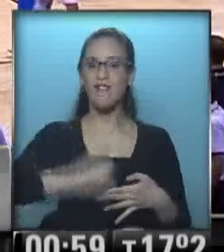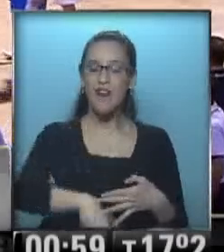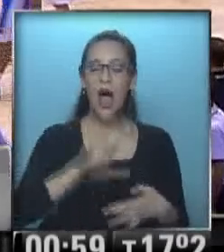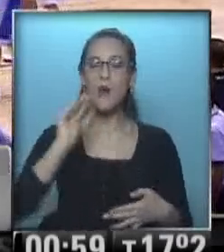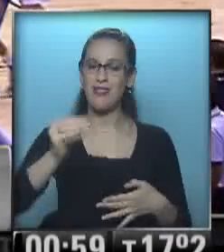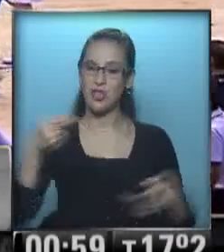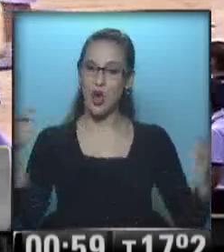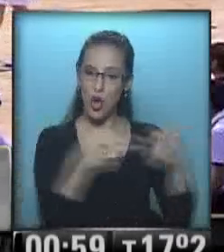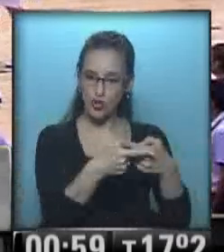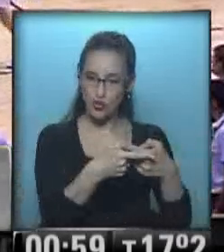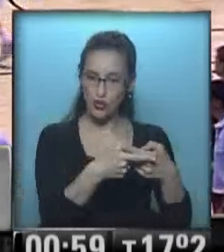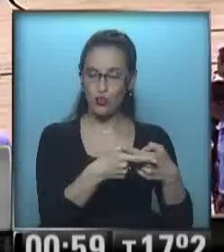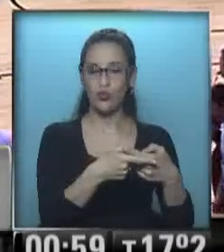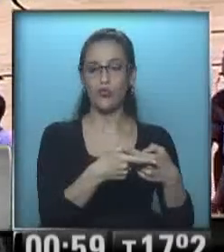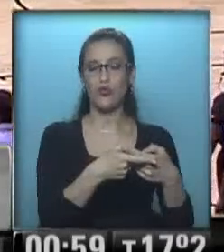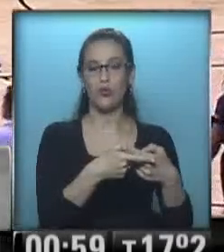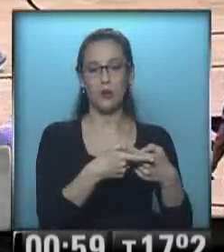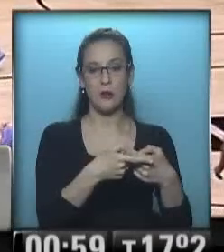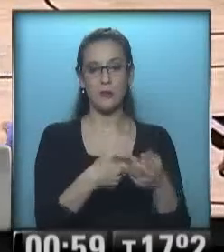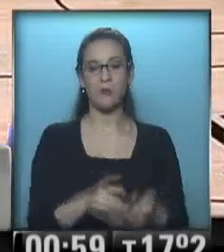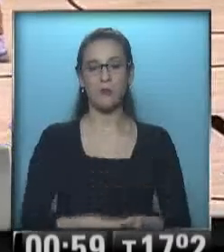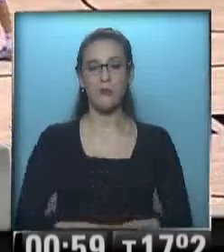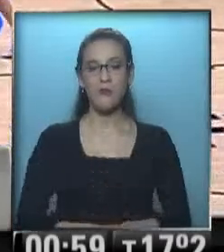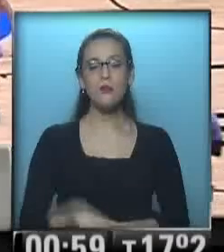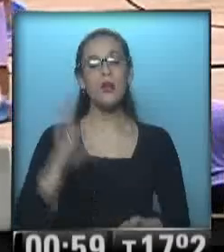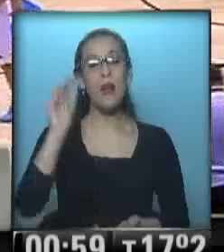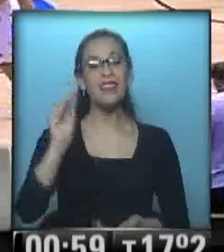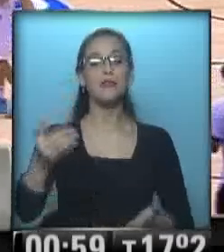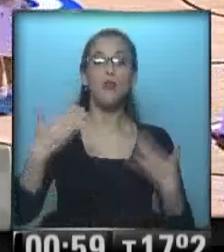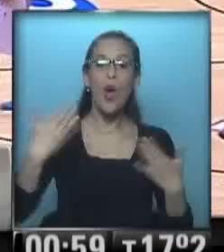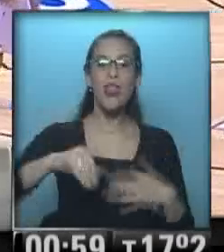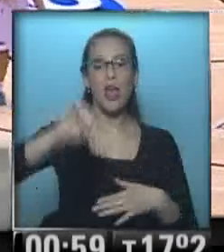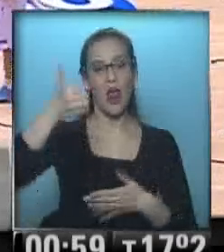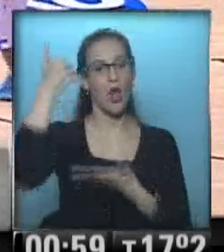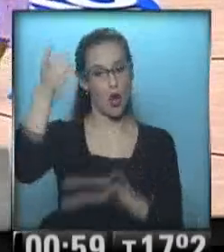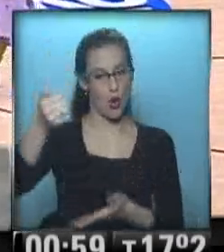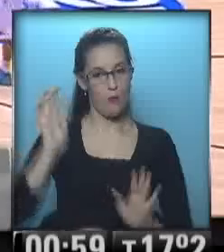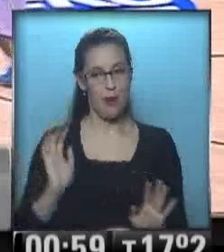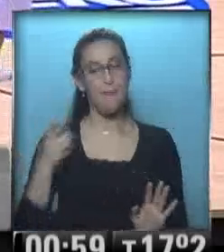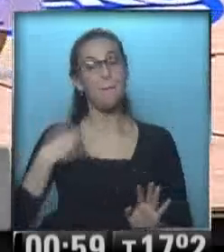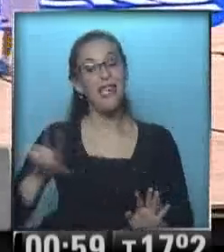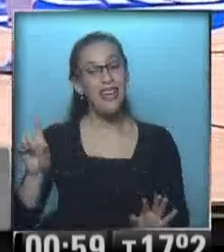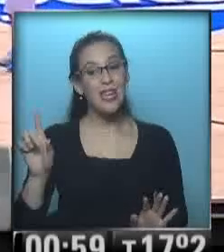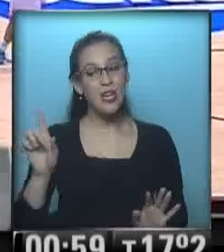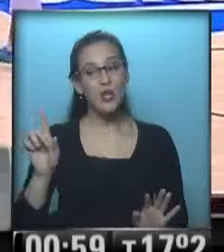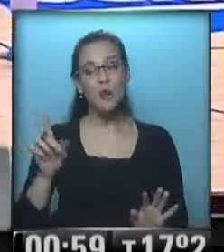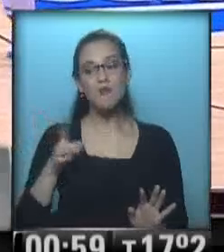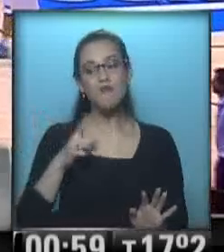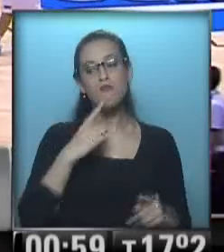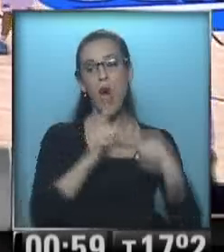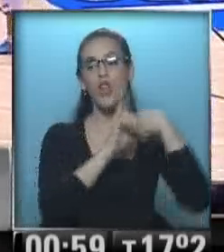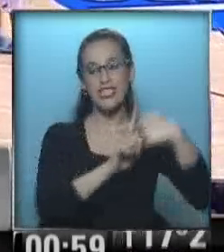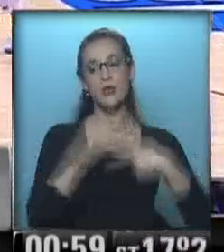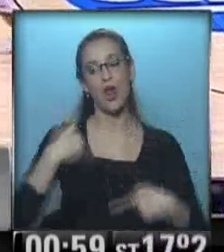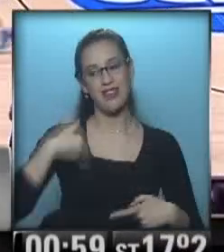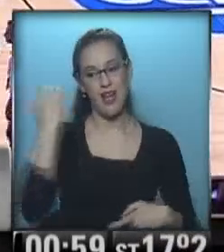grandes candidatos a quedarse con esta Copa del Mundo que se está disputando en España. Pero el antecedente es positivo para Argentina, porque en los últimos